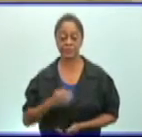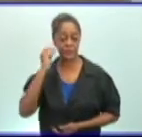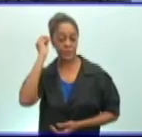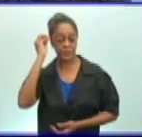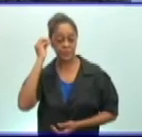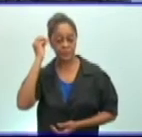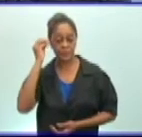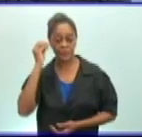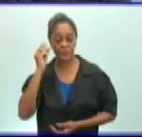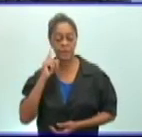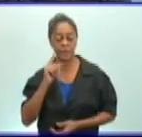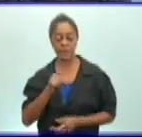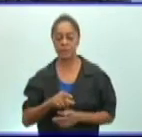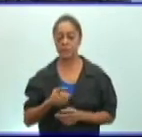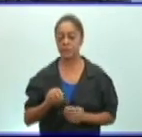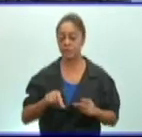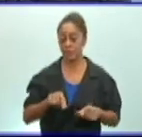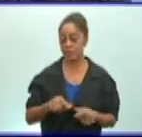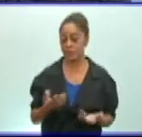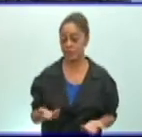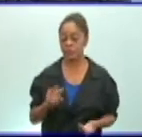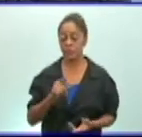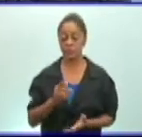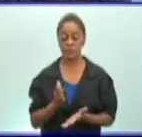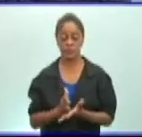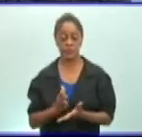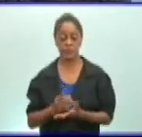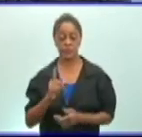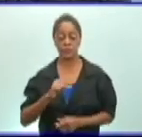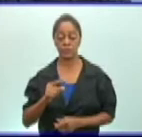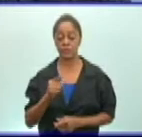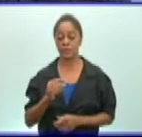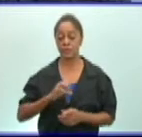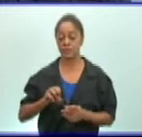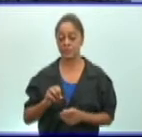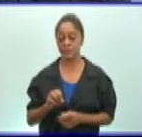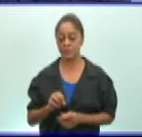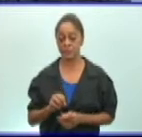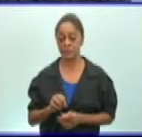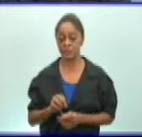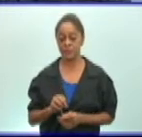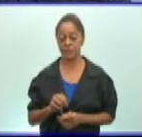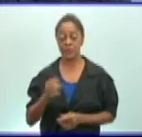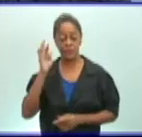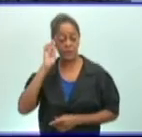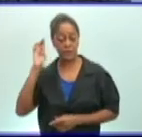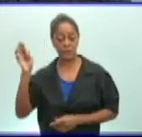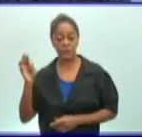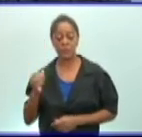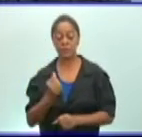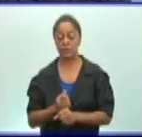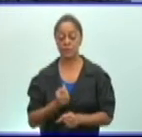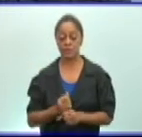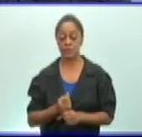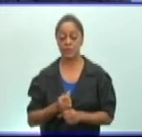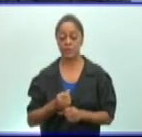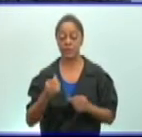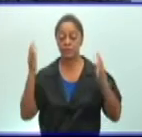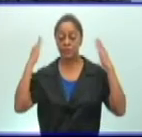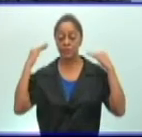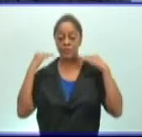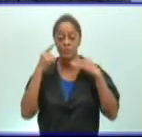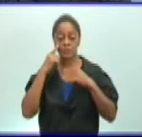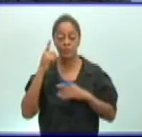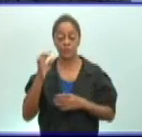Fíjense que llamo la atención en estas cuestiones y ya ustedes estudiaron una civilización tipo que fue Egipto. Recuerden que cuando trabajábamos en Egipto veíamos